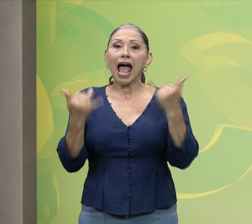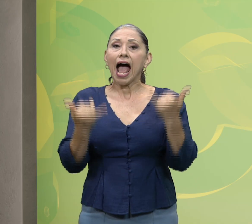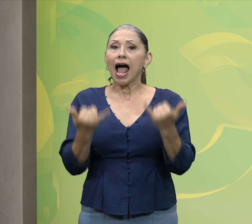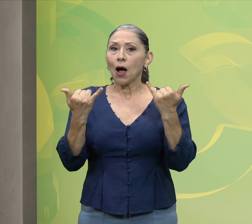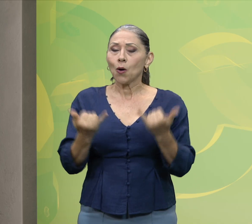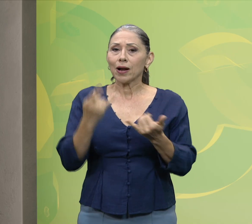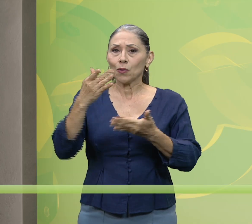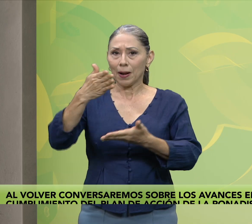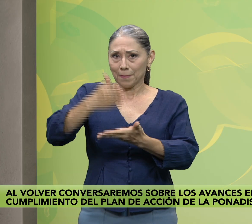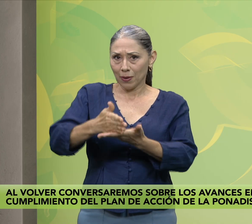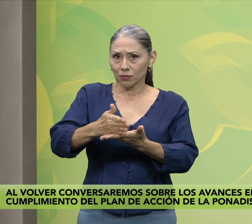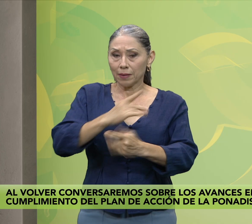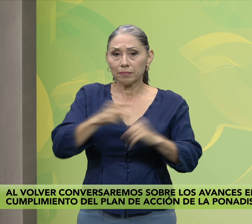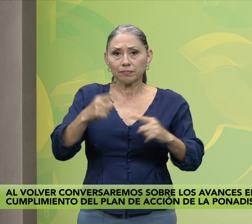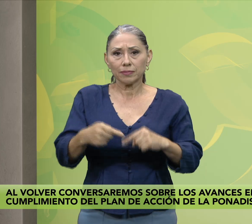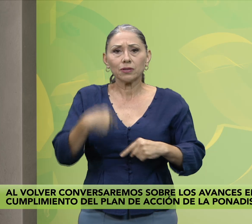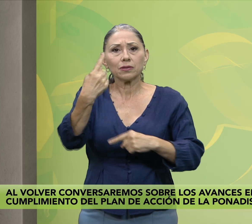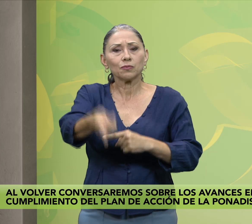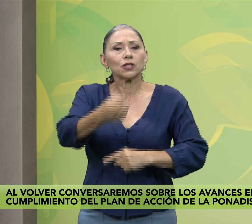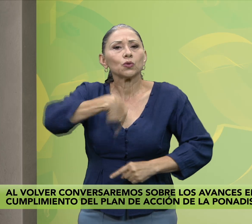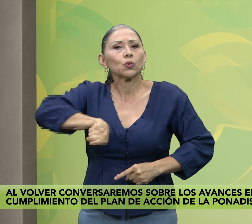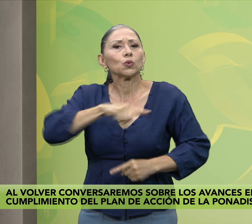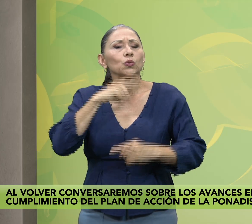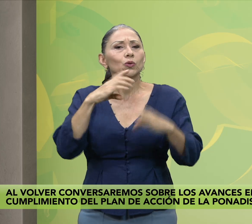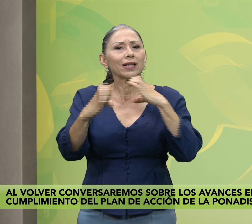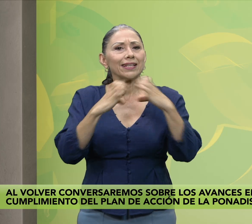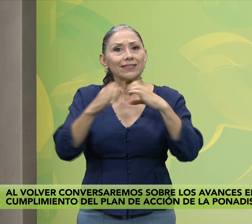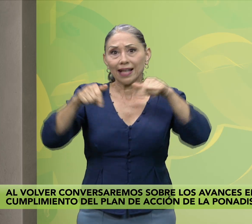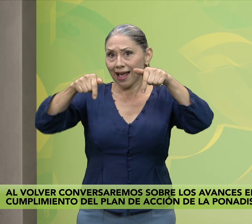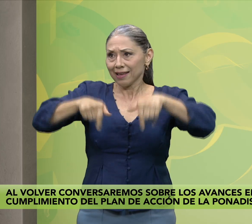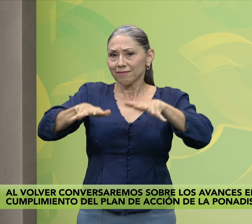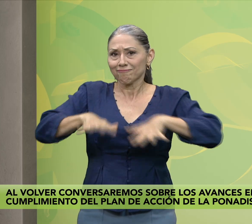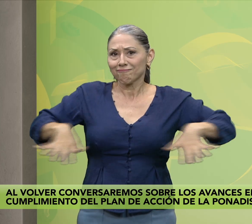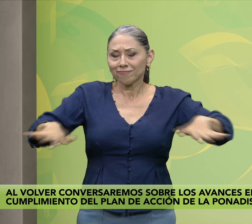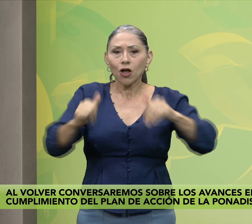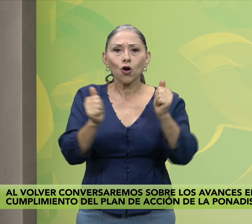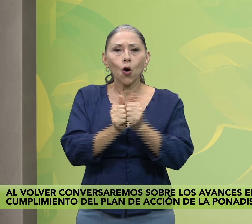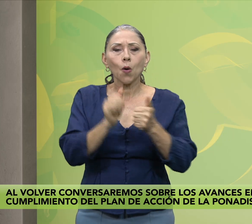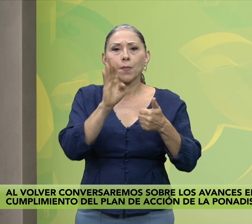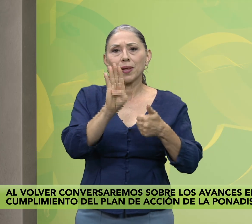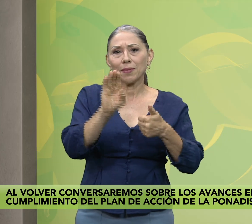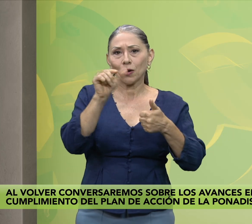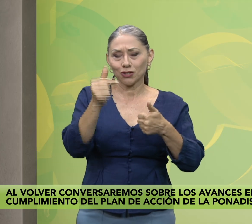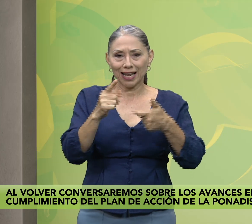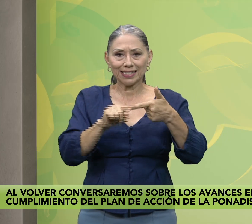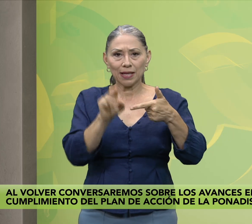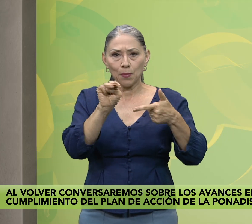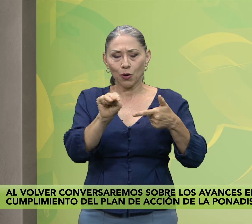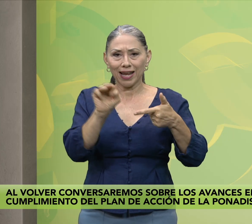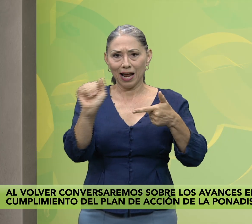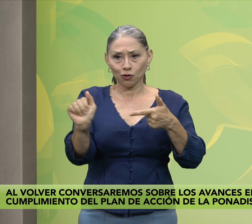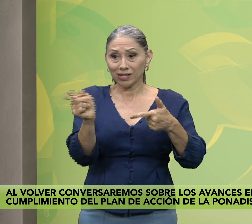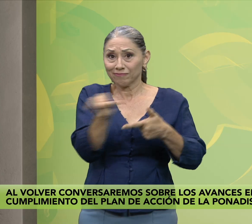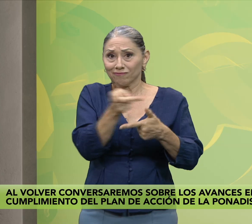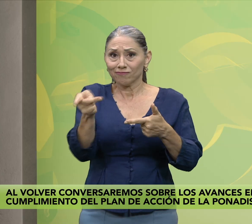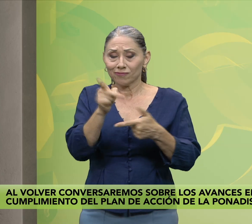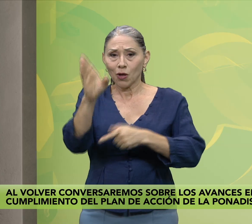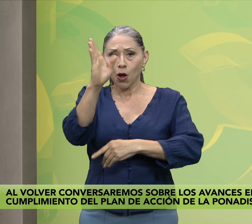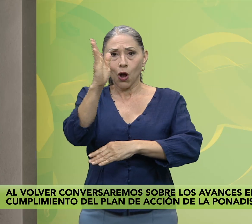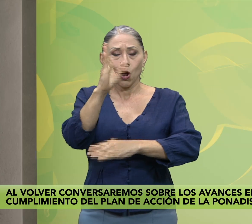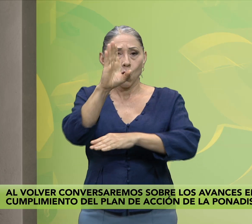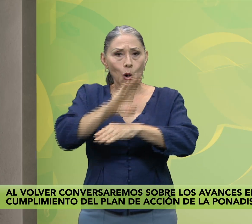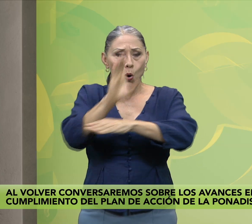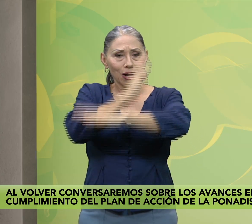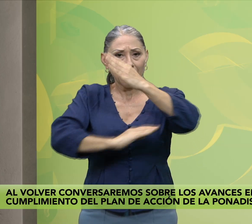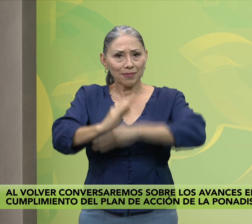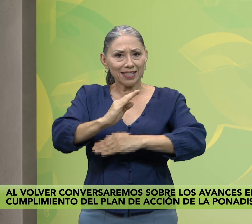iremos a una pausa, pero al volver tendremos una entrevista aquí en el estudio con Vilvia González y Mónica Acosta del CONAPDIS